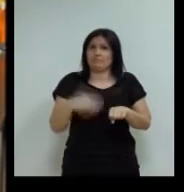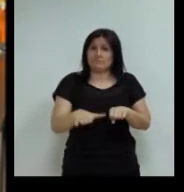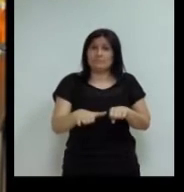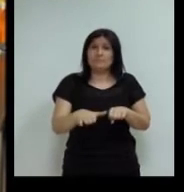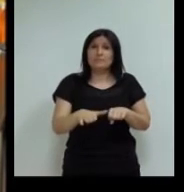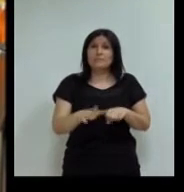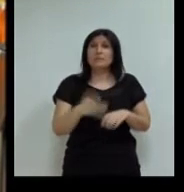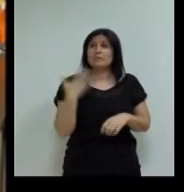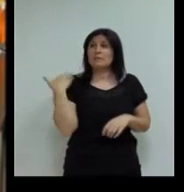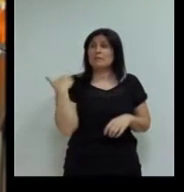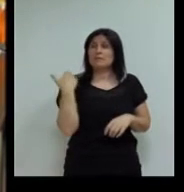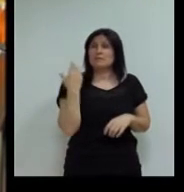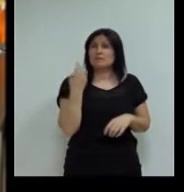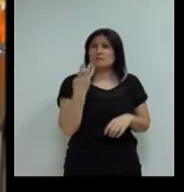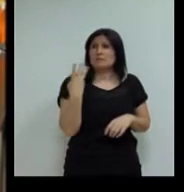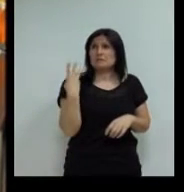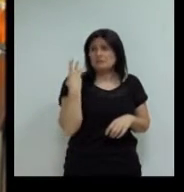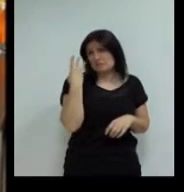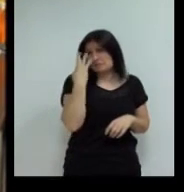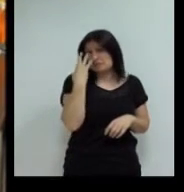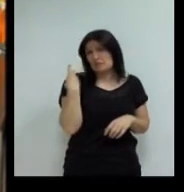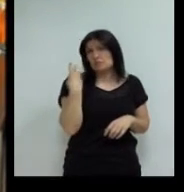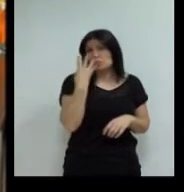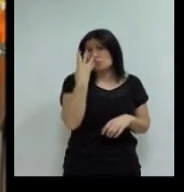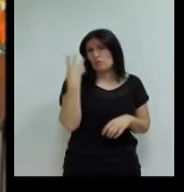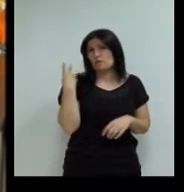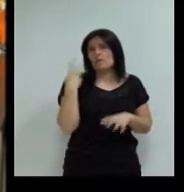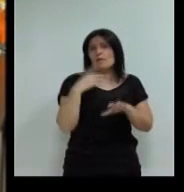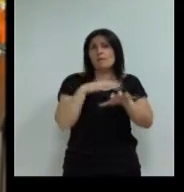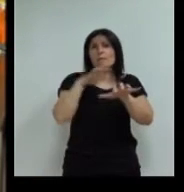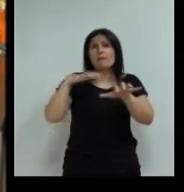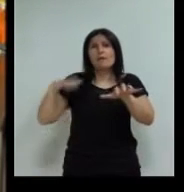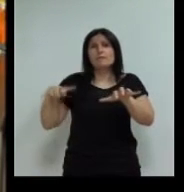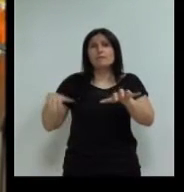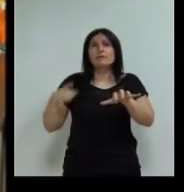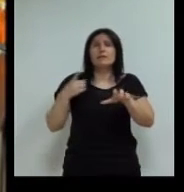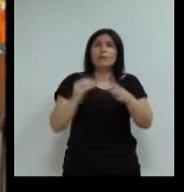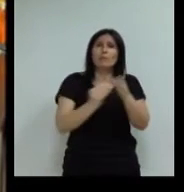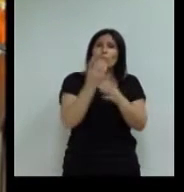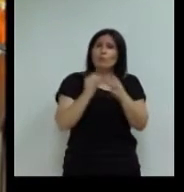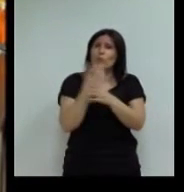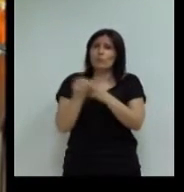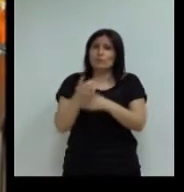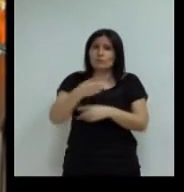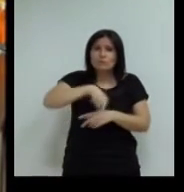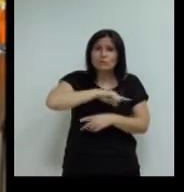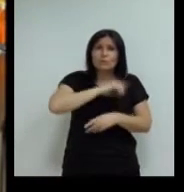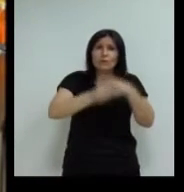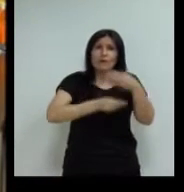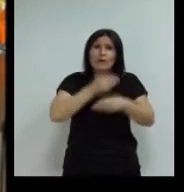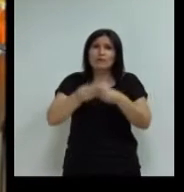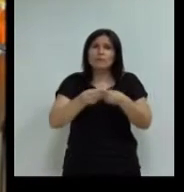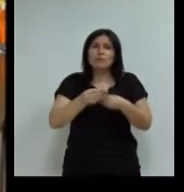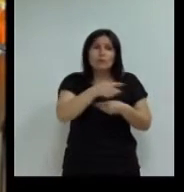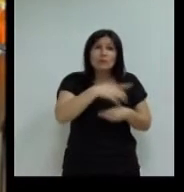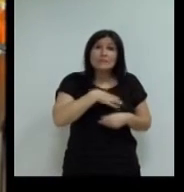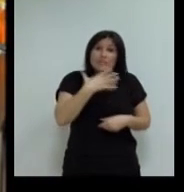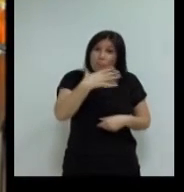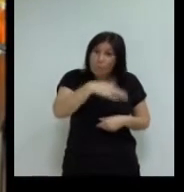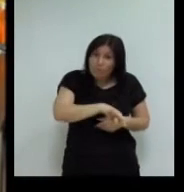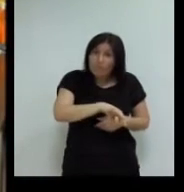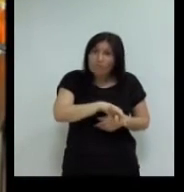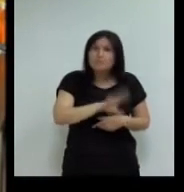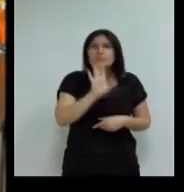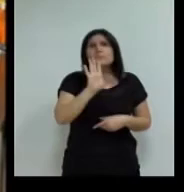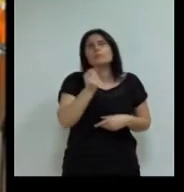hace 3-4 años, la mayoría de las producciones que nosotros hacemos, todas aquellas que es posible, porque hay